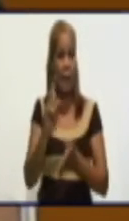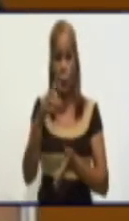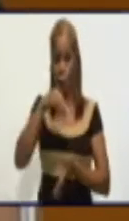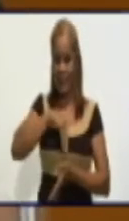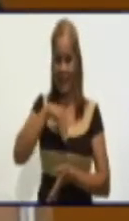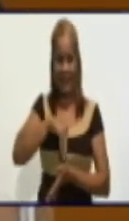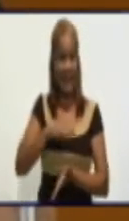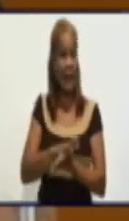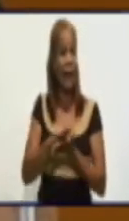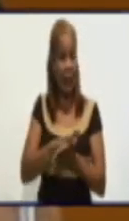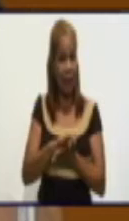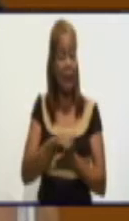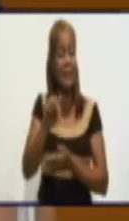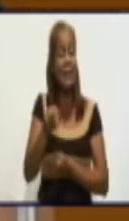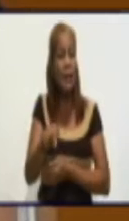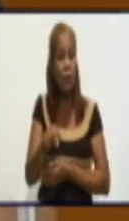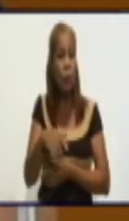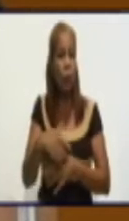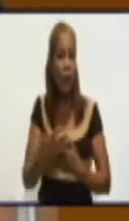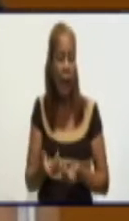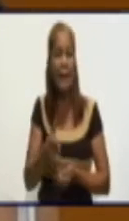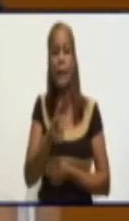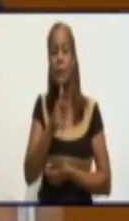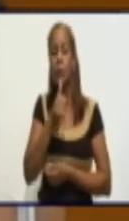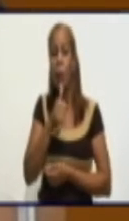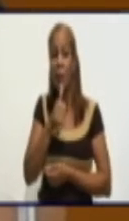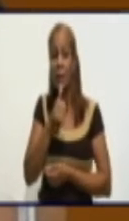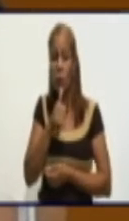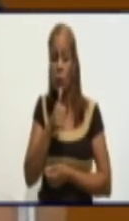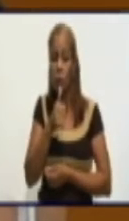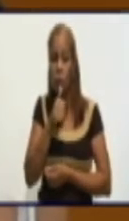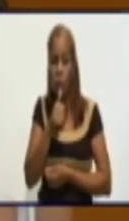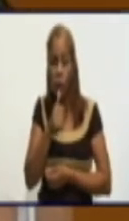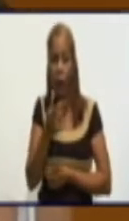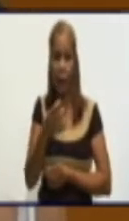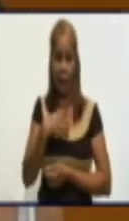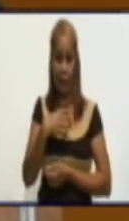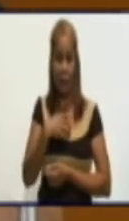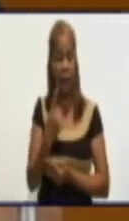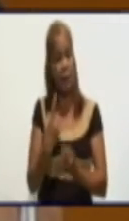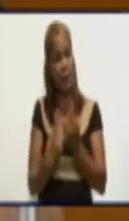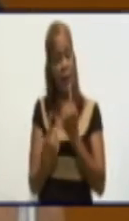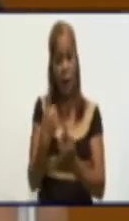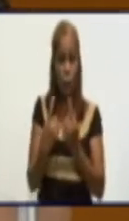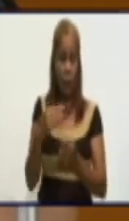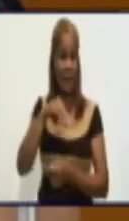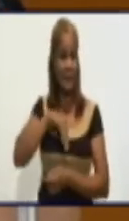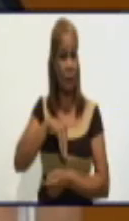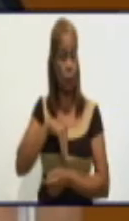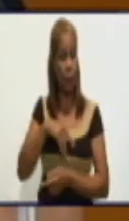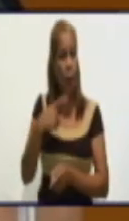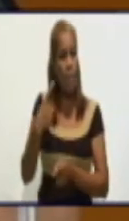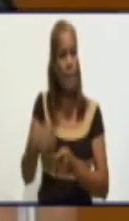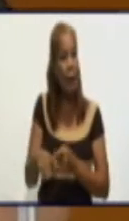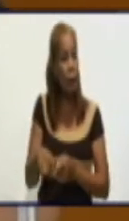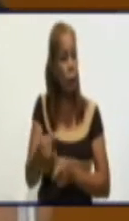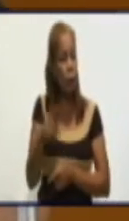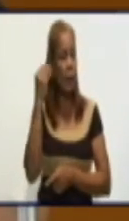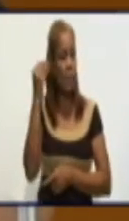detectar una pesquisa porque son aquellas personas que de una forma u otra tienen alguna sintomatología pero cuántos